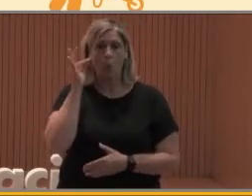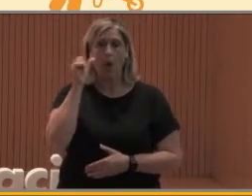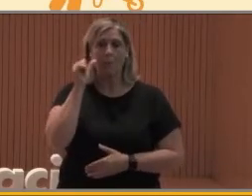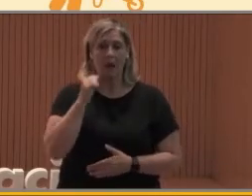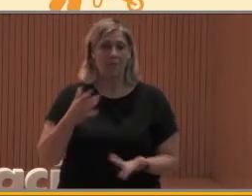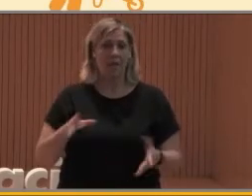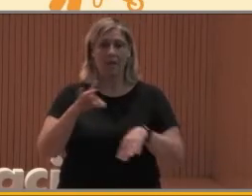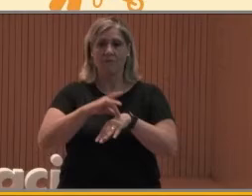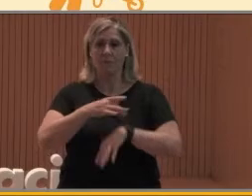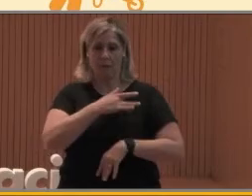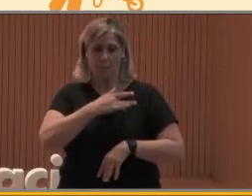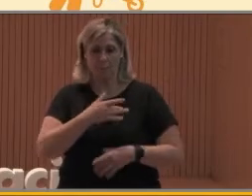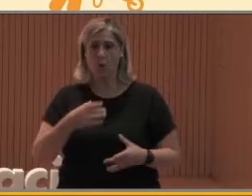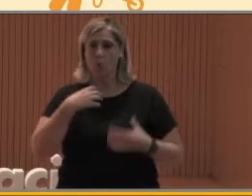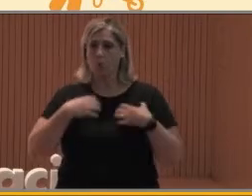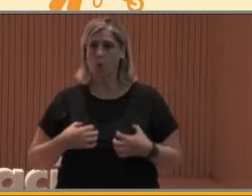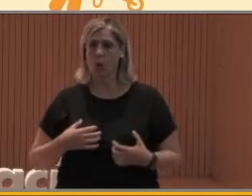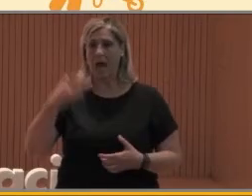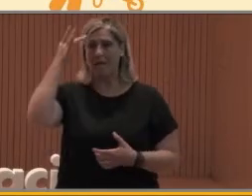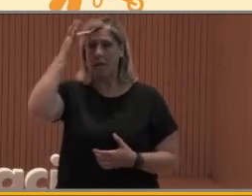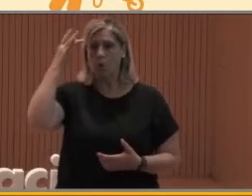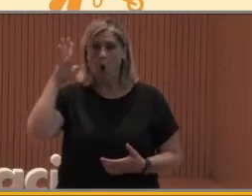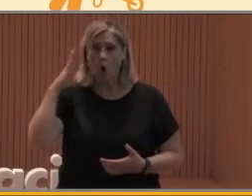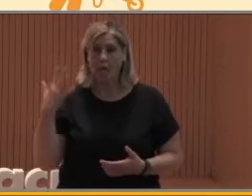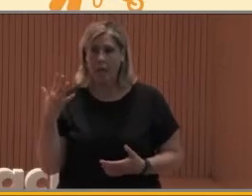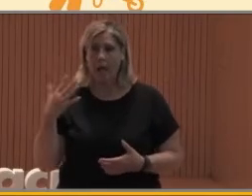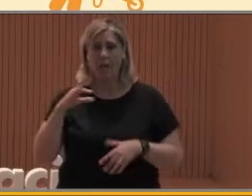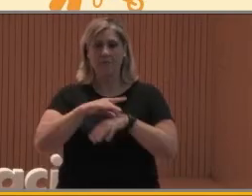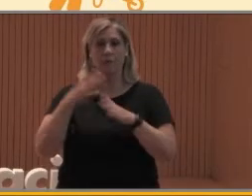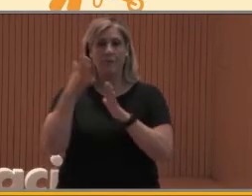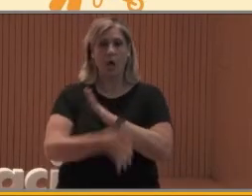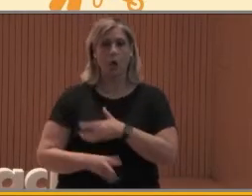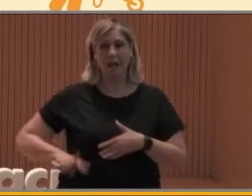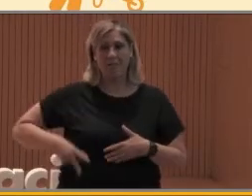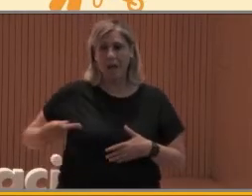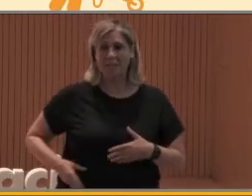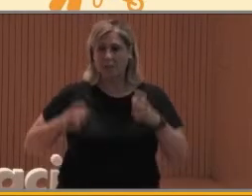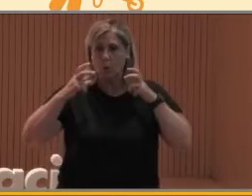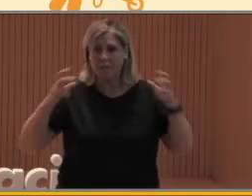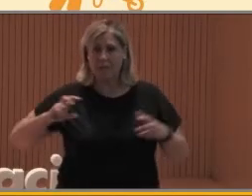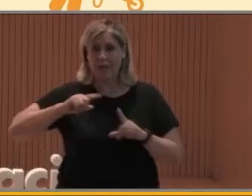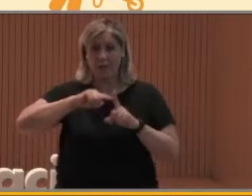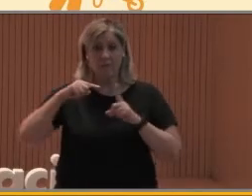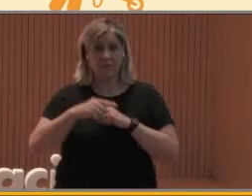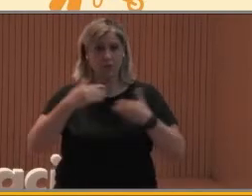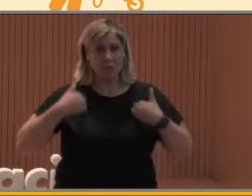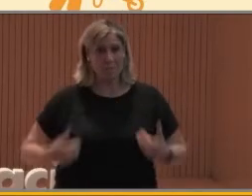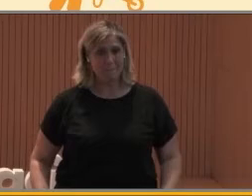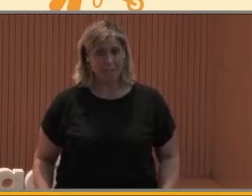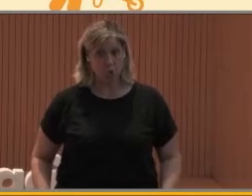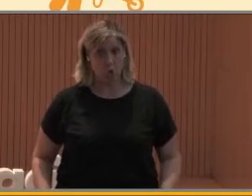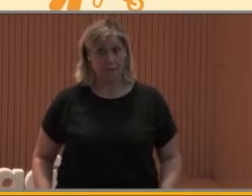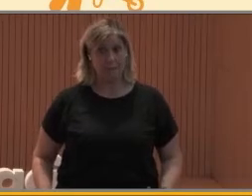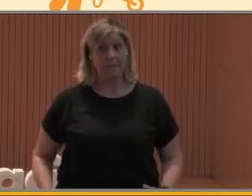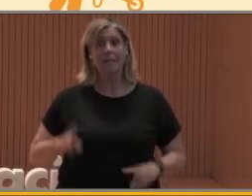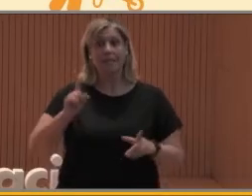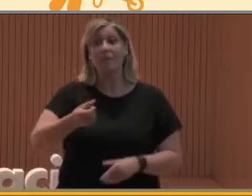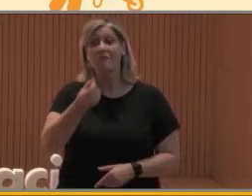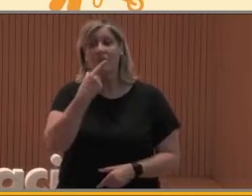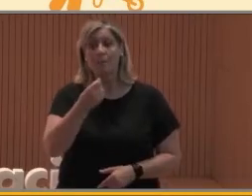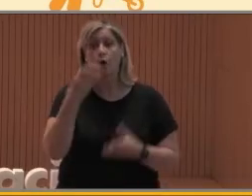enfermedades cardiovasculares, pulmonares, neurológicas, enfermedades crónicas, diabetes, obesidad, factores personales. Muchos fármacos pueden